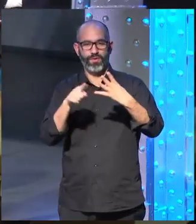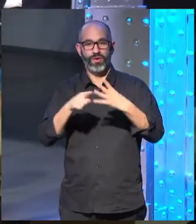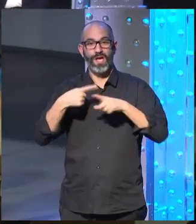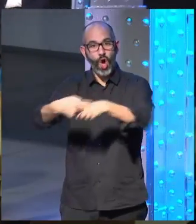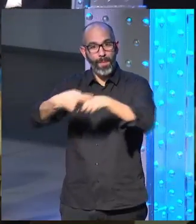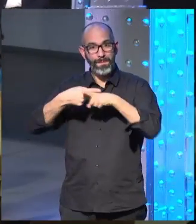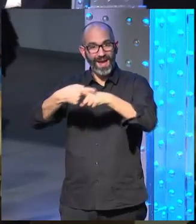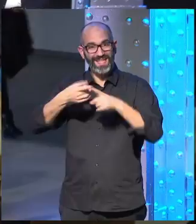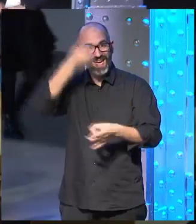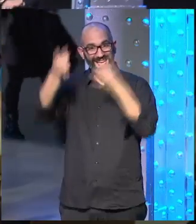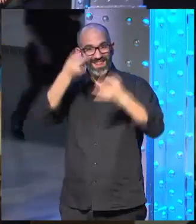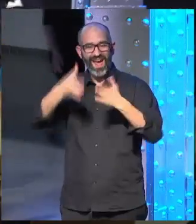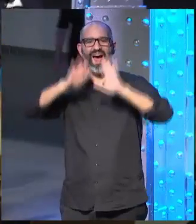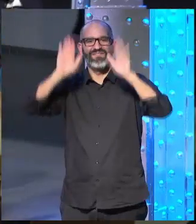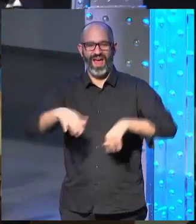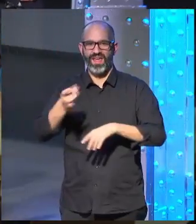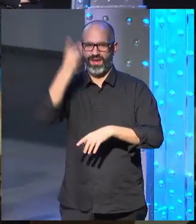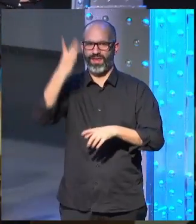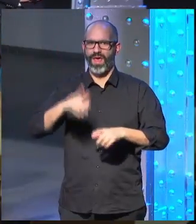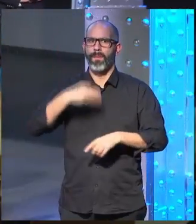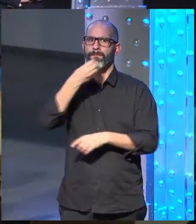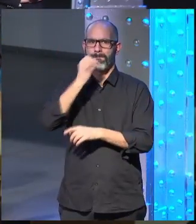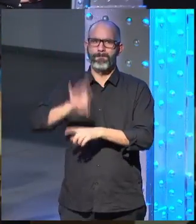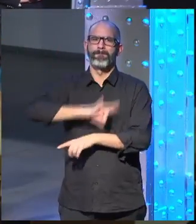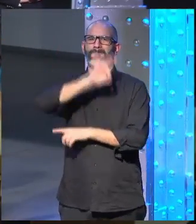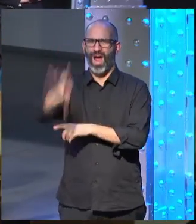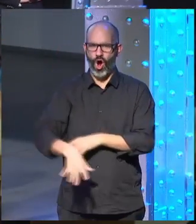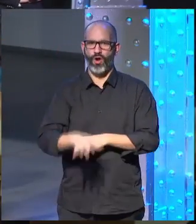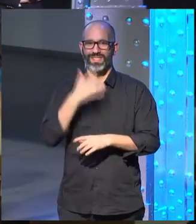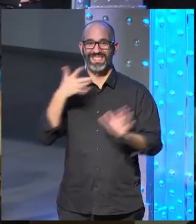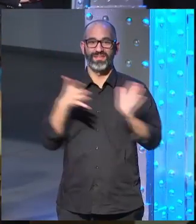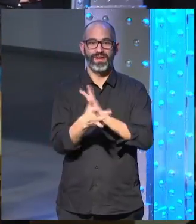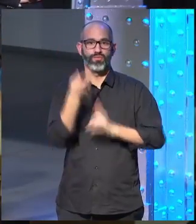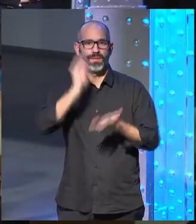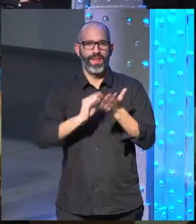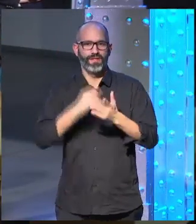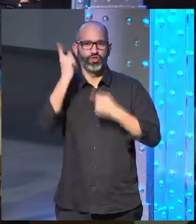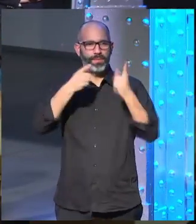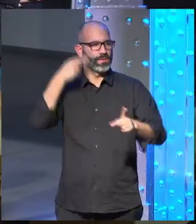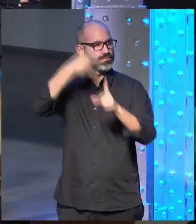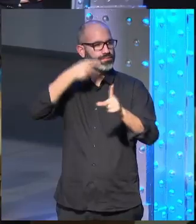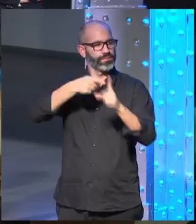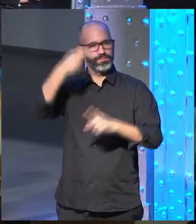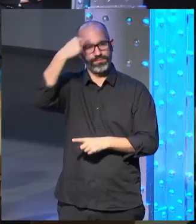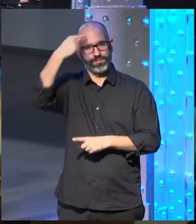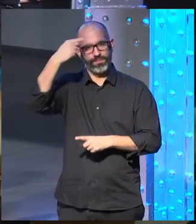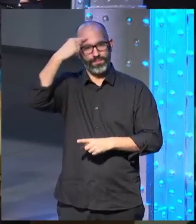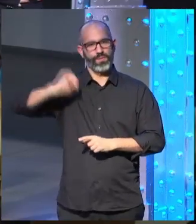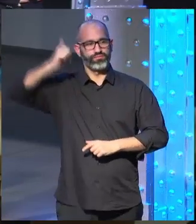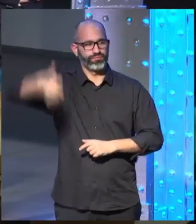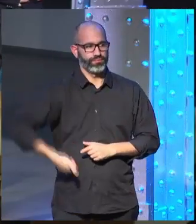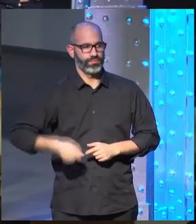las hace mejores ideas. Muy asociado a la visión anterior de las ideas que te harán rico, esta, la que antes deben